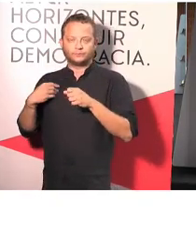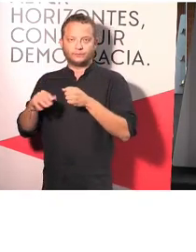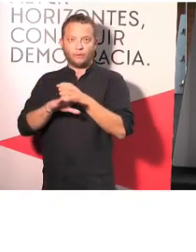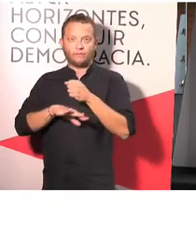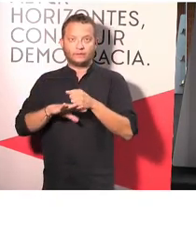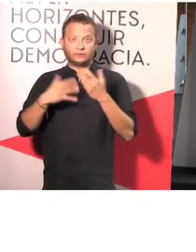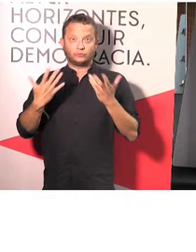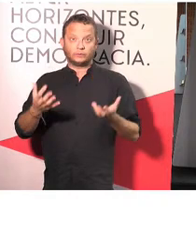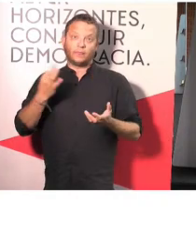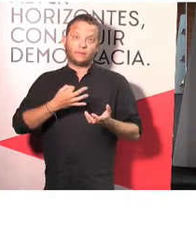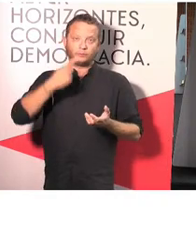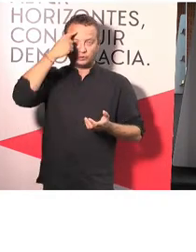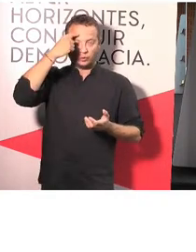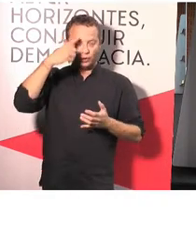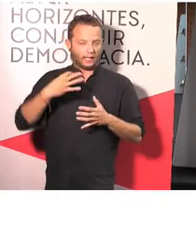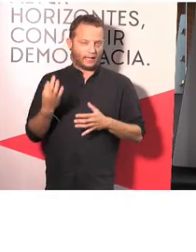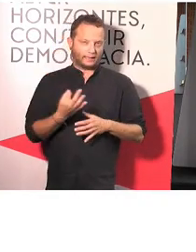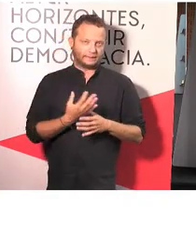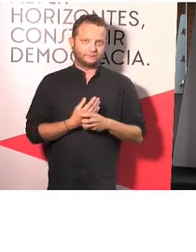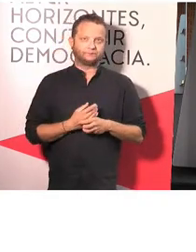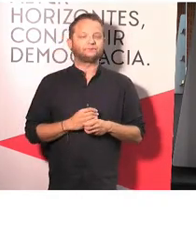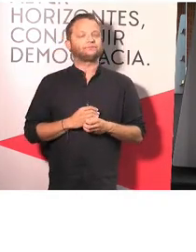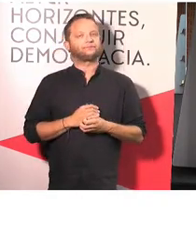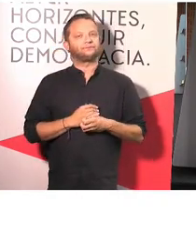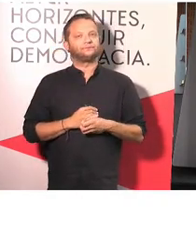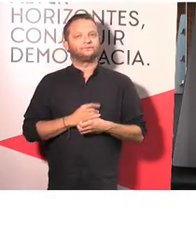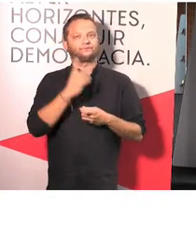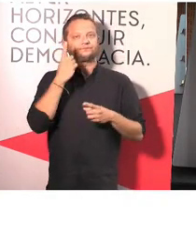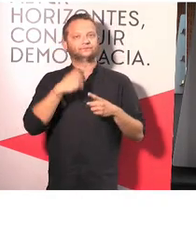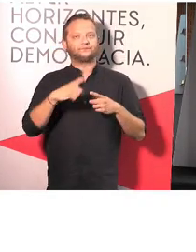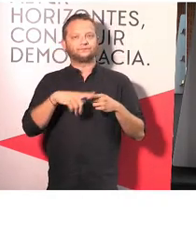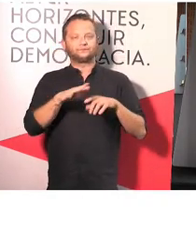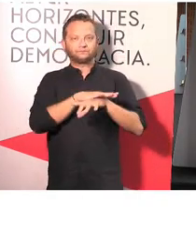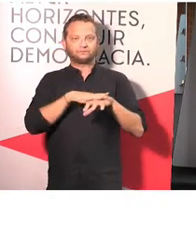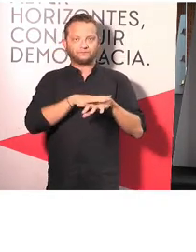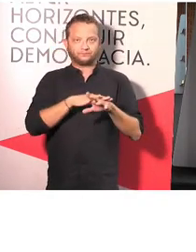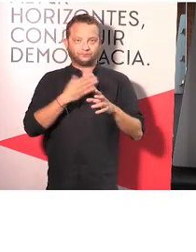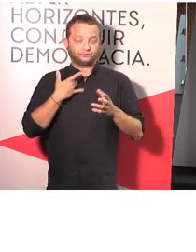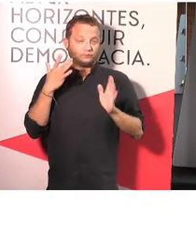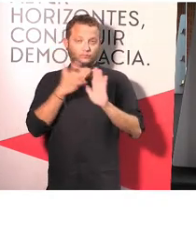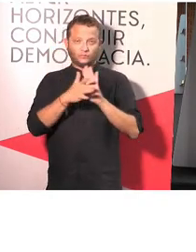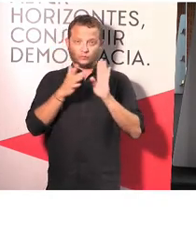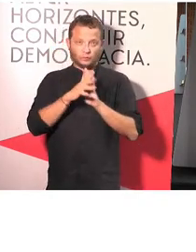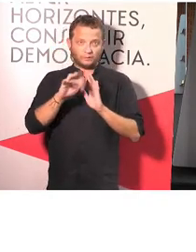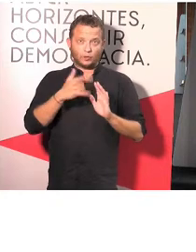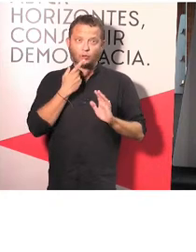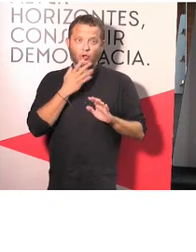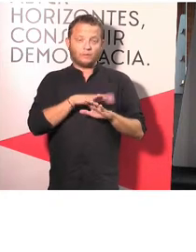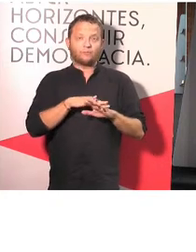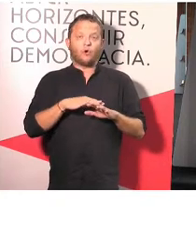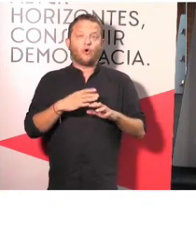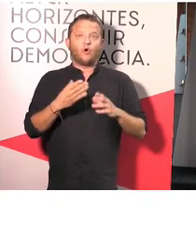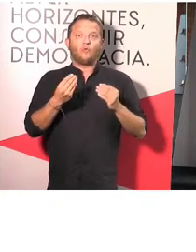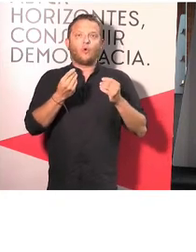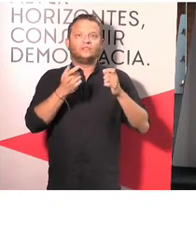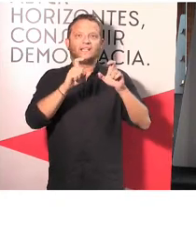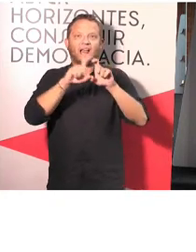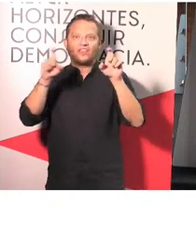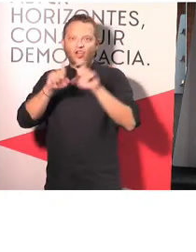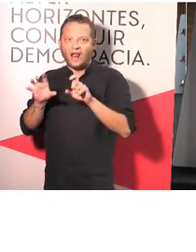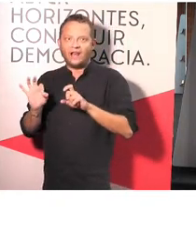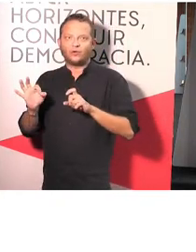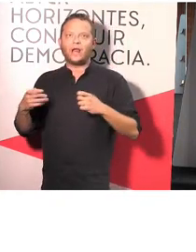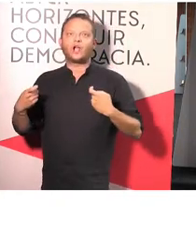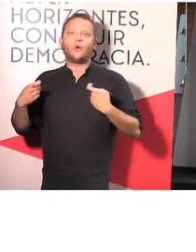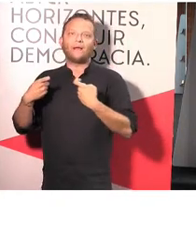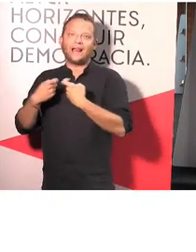base de qué se tiene que tener en cuenta, ¿no? El primer elemento es el tema de la gobernanza, obviamente no lo voy a explicar, no es lo mismo una multinacional que una cooperativa.